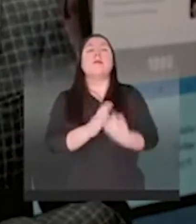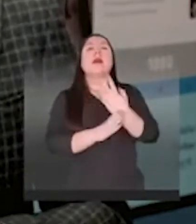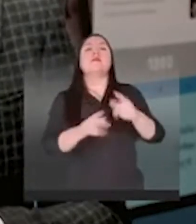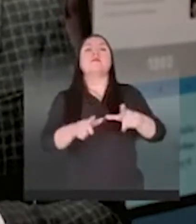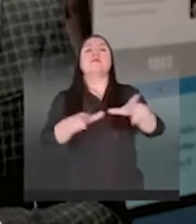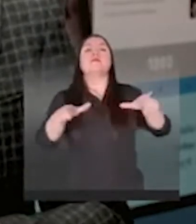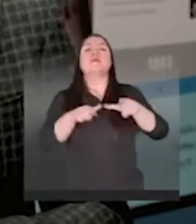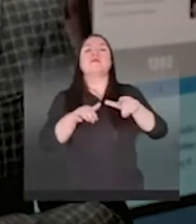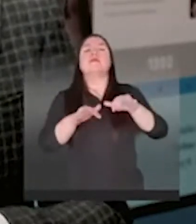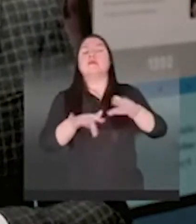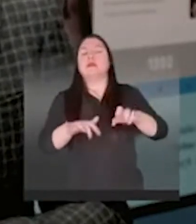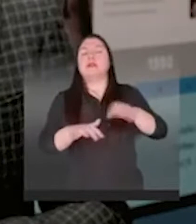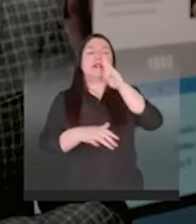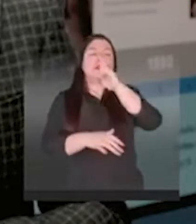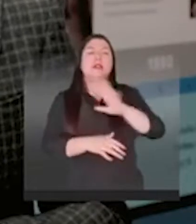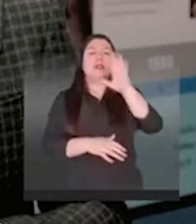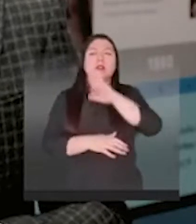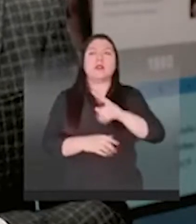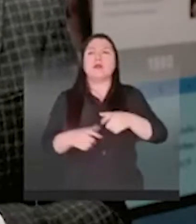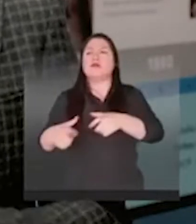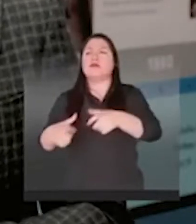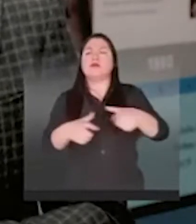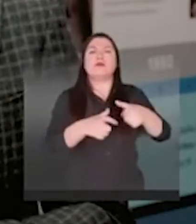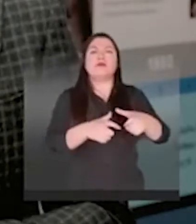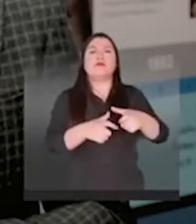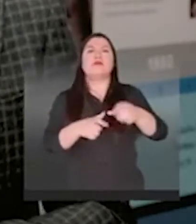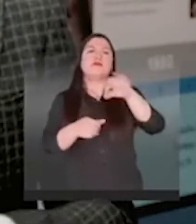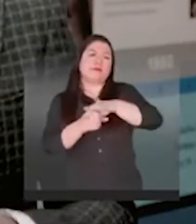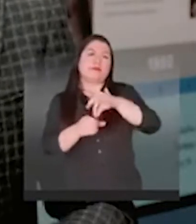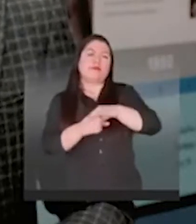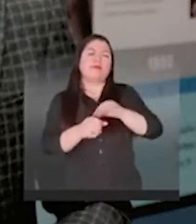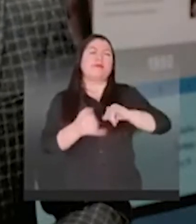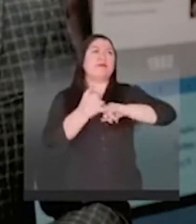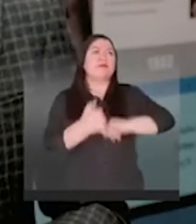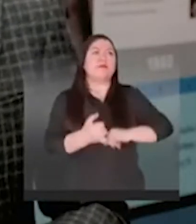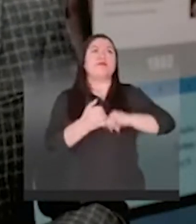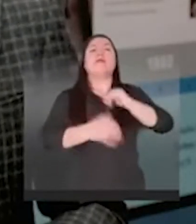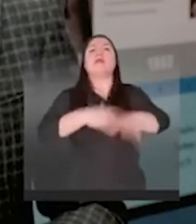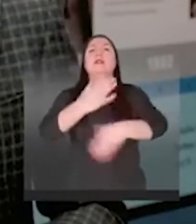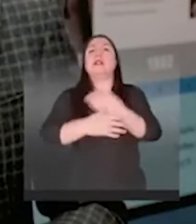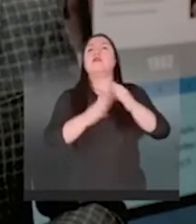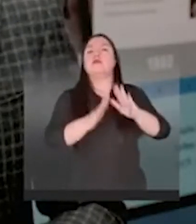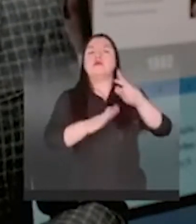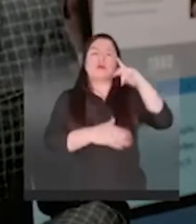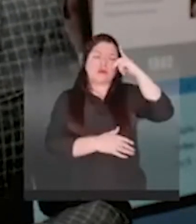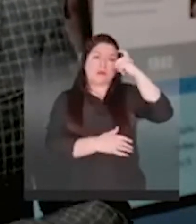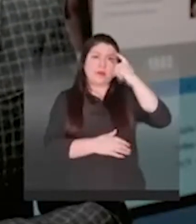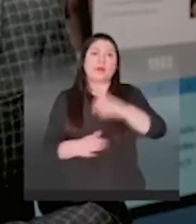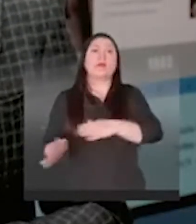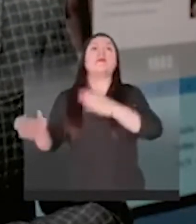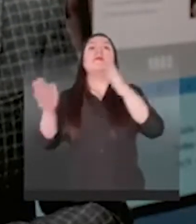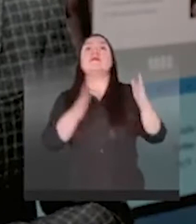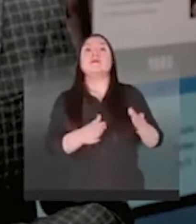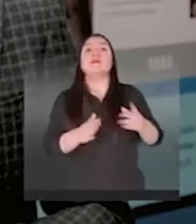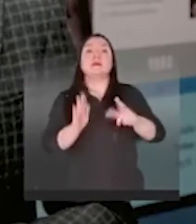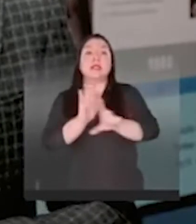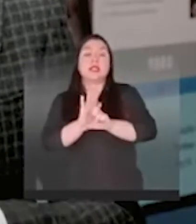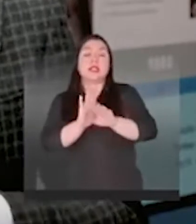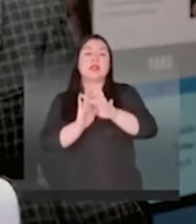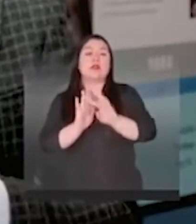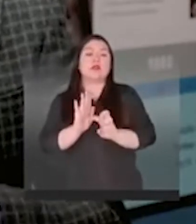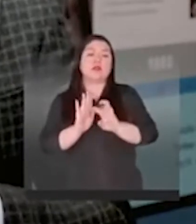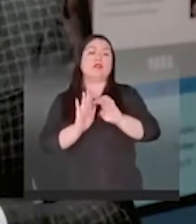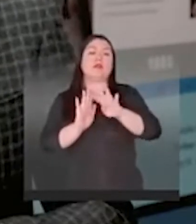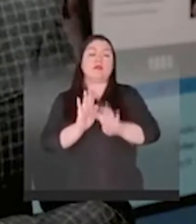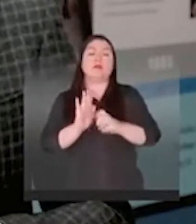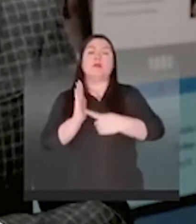se crea la Oficina Nacional de Identificación Electoral como dependencia del Ministerio del Gobierno. Y finalmente, con la